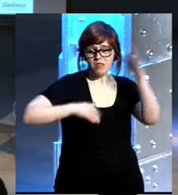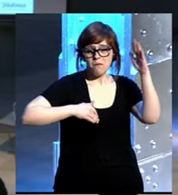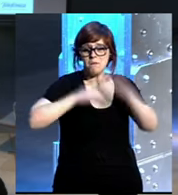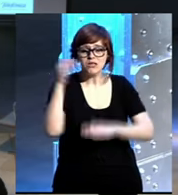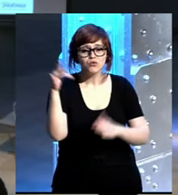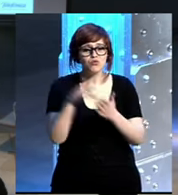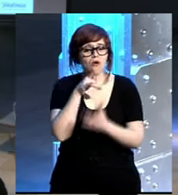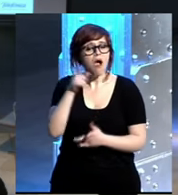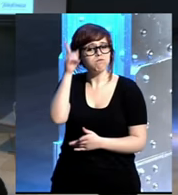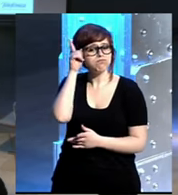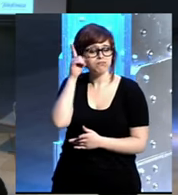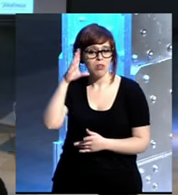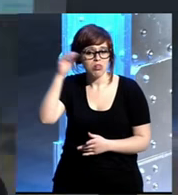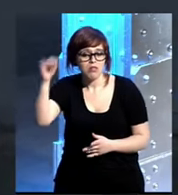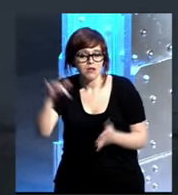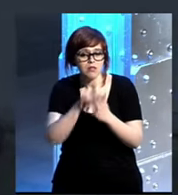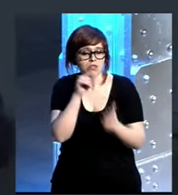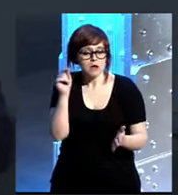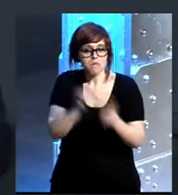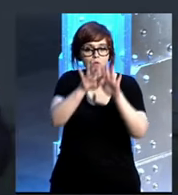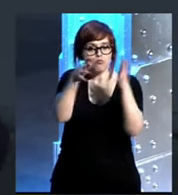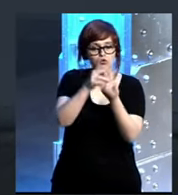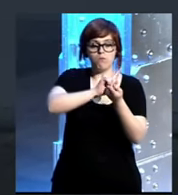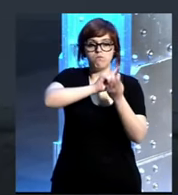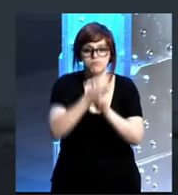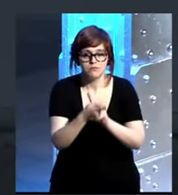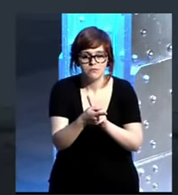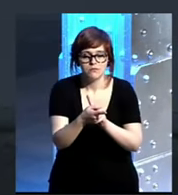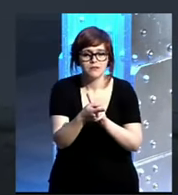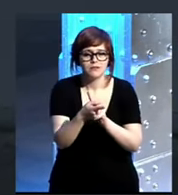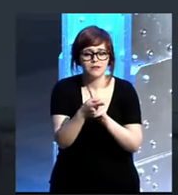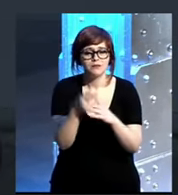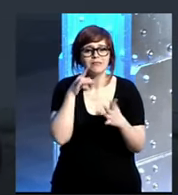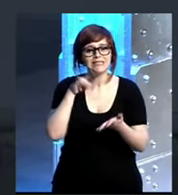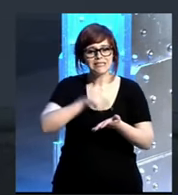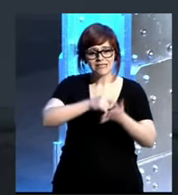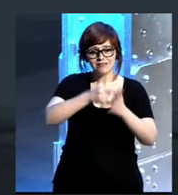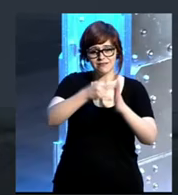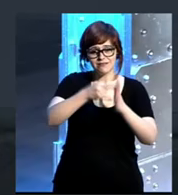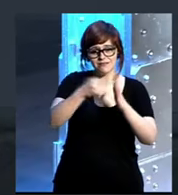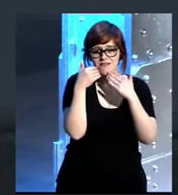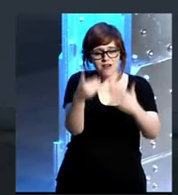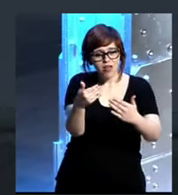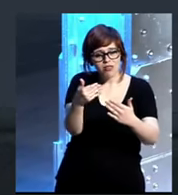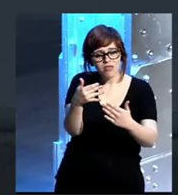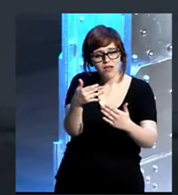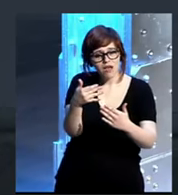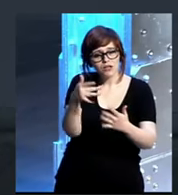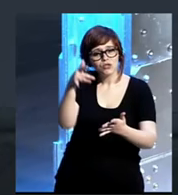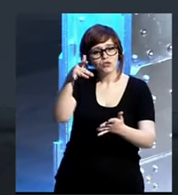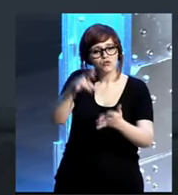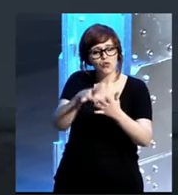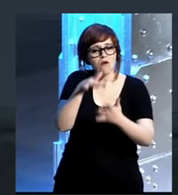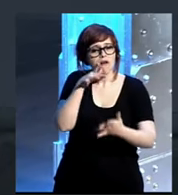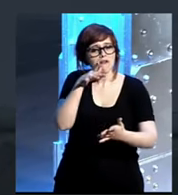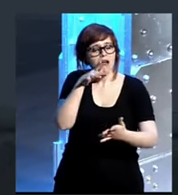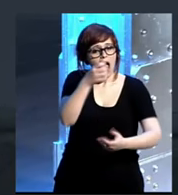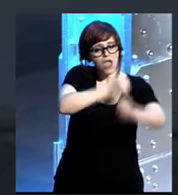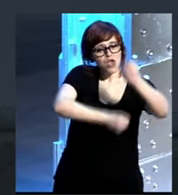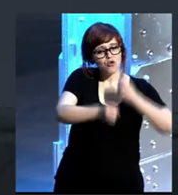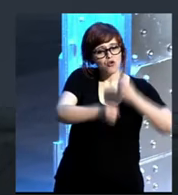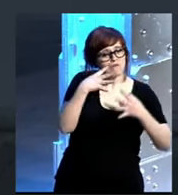te abre y te cambia radicalmente el modelo. Creemos que las TIC están ahí en el punto de unión de lo que es la economía real, por decirlo de alguna forma,